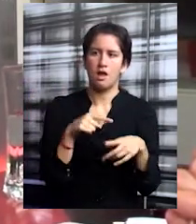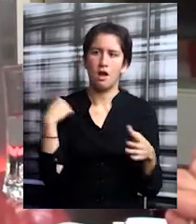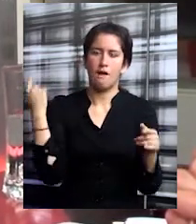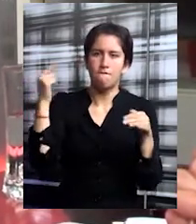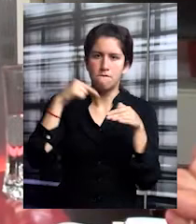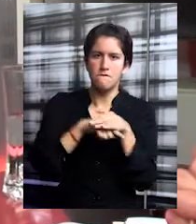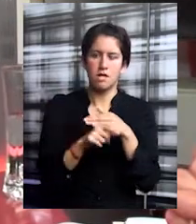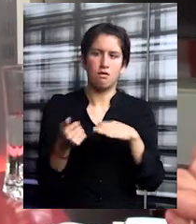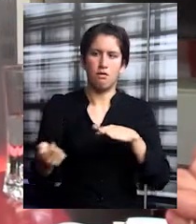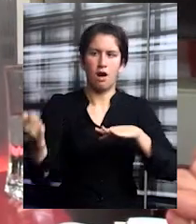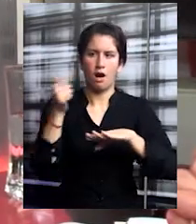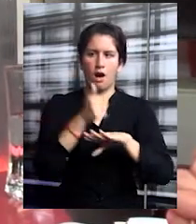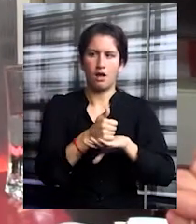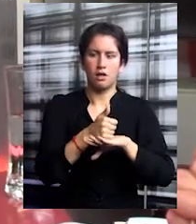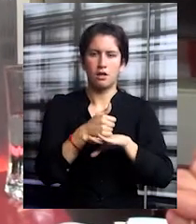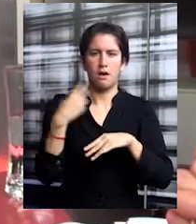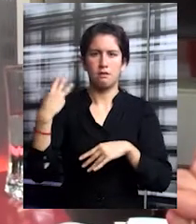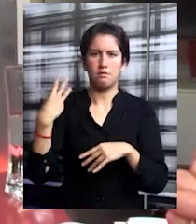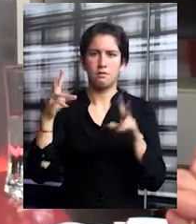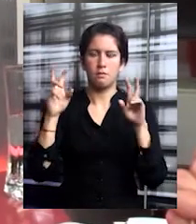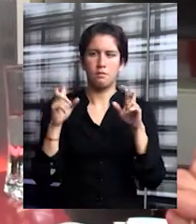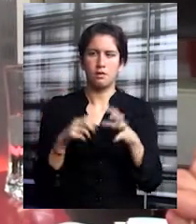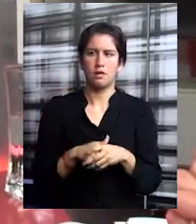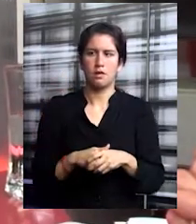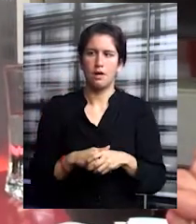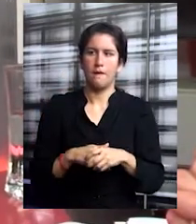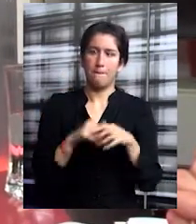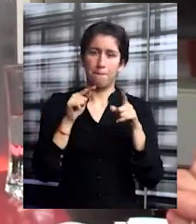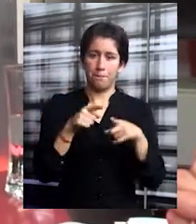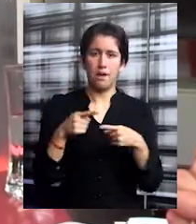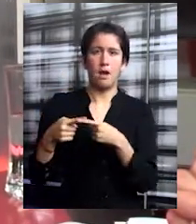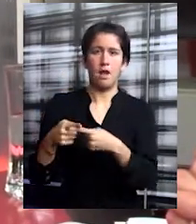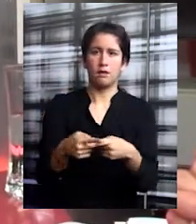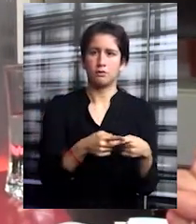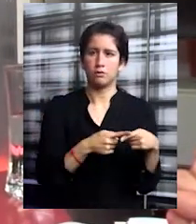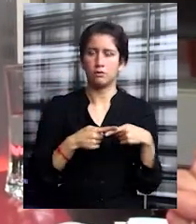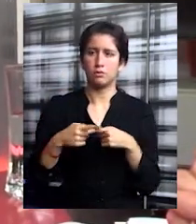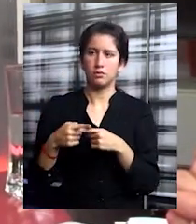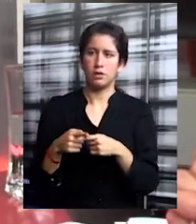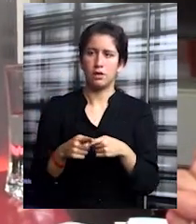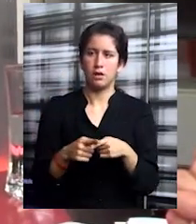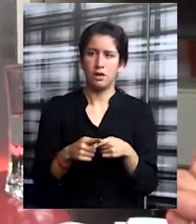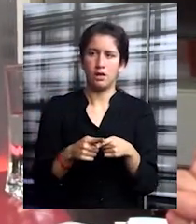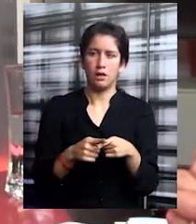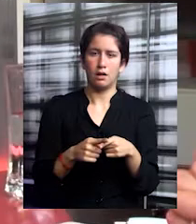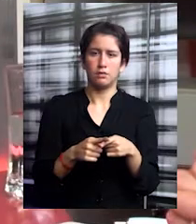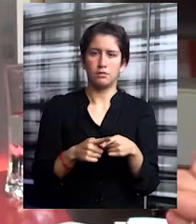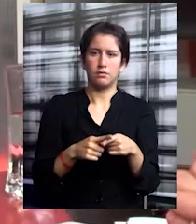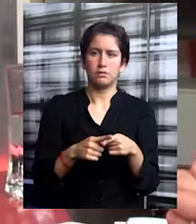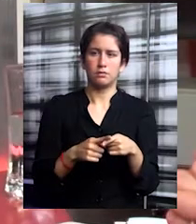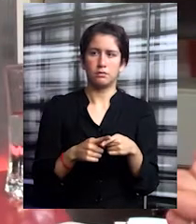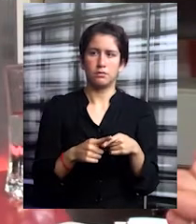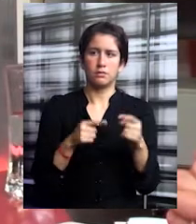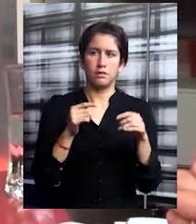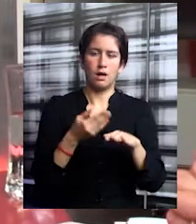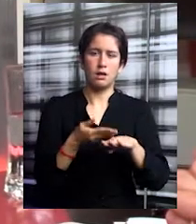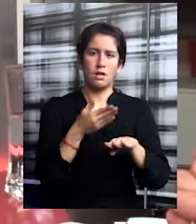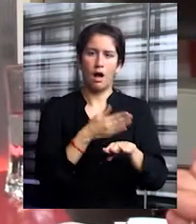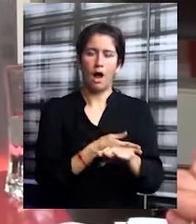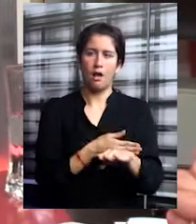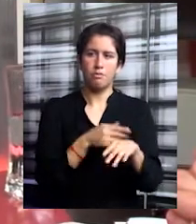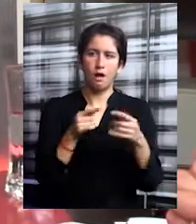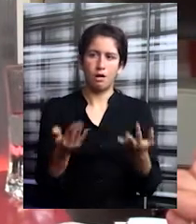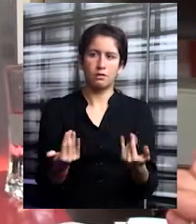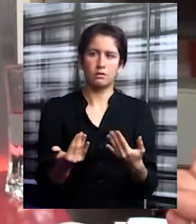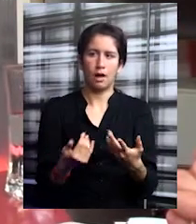municipal. Las sociedades modernas tienden y van a tender necesariamente a refortalecer los gobiernos locales,